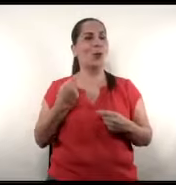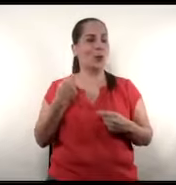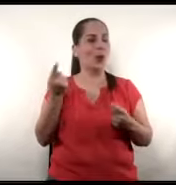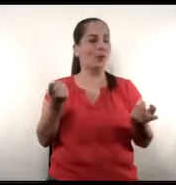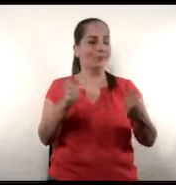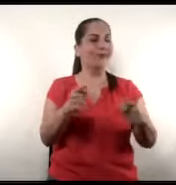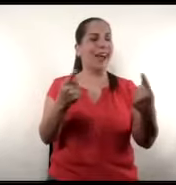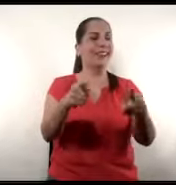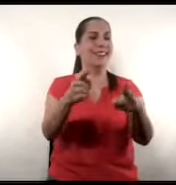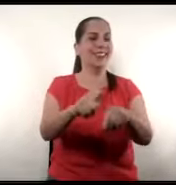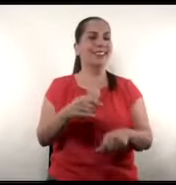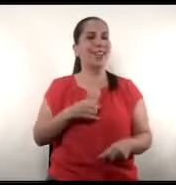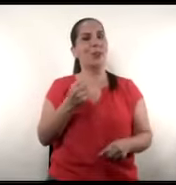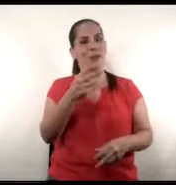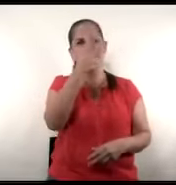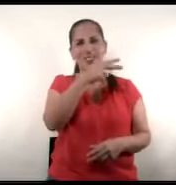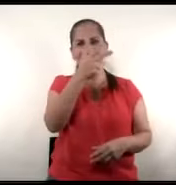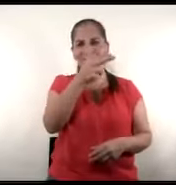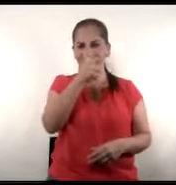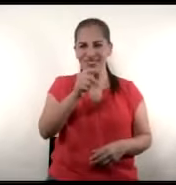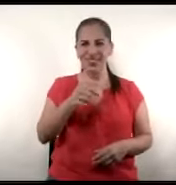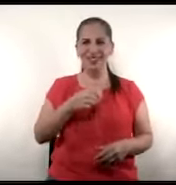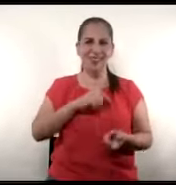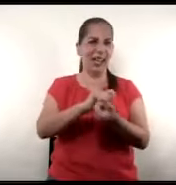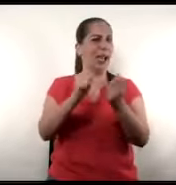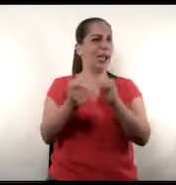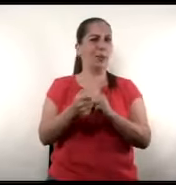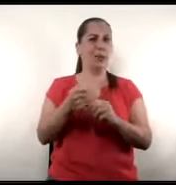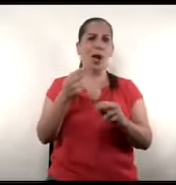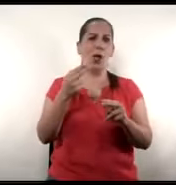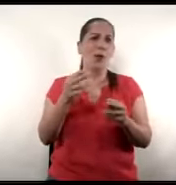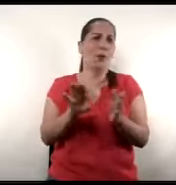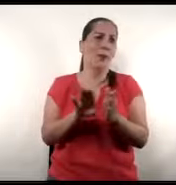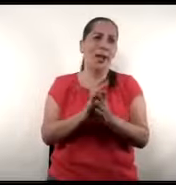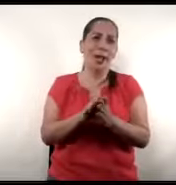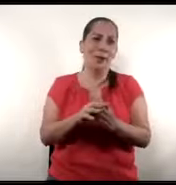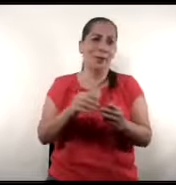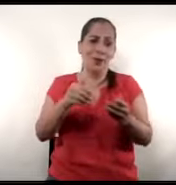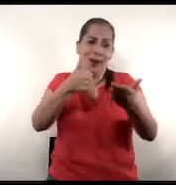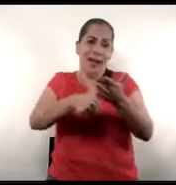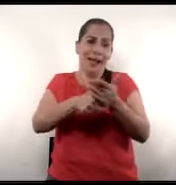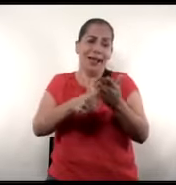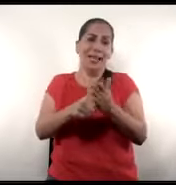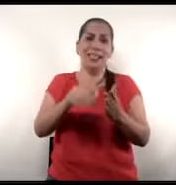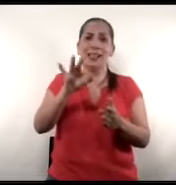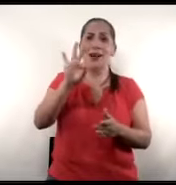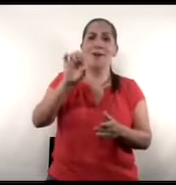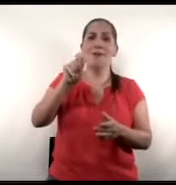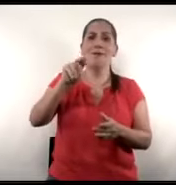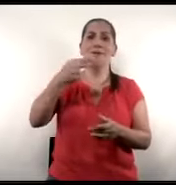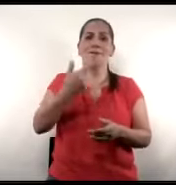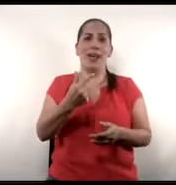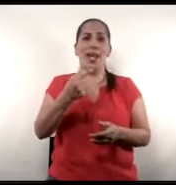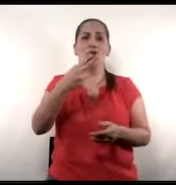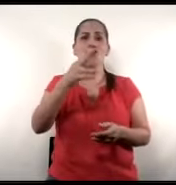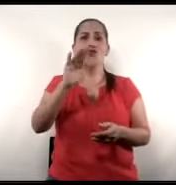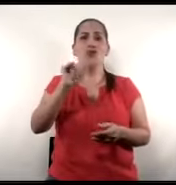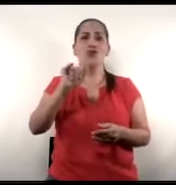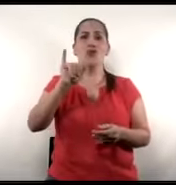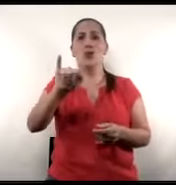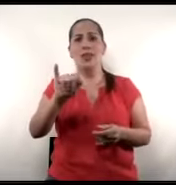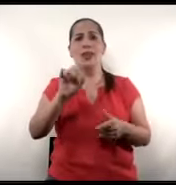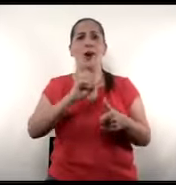uh-huh. Anécdotas chistosas, me han puesto apellidos, me han puesto Feng Shui en cartas, Eliezer Feng Shui, Eliezer Faisán